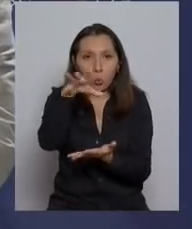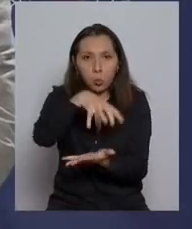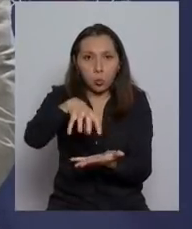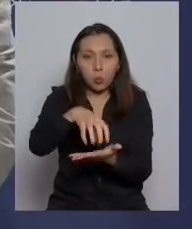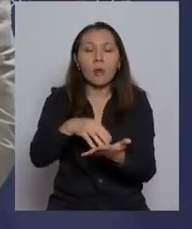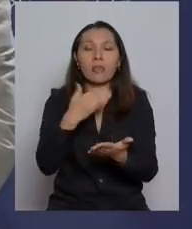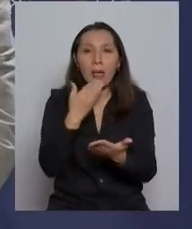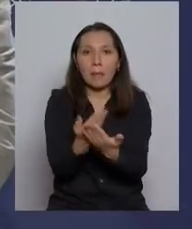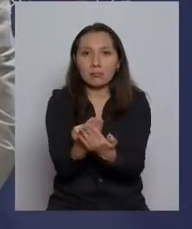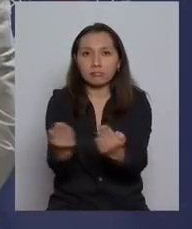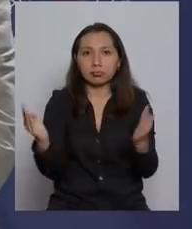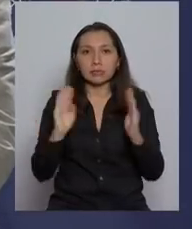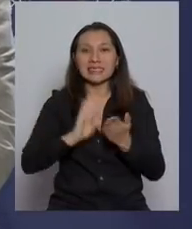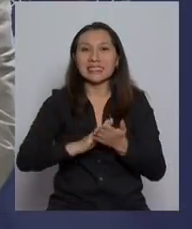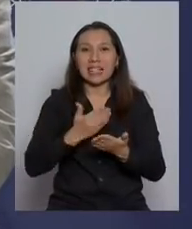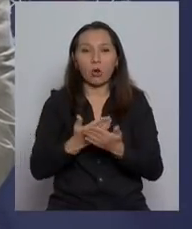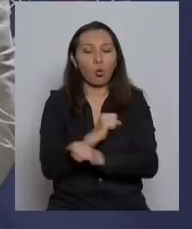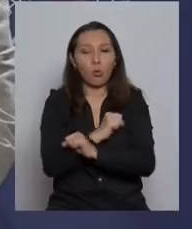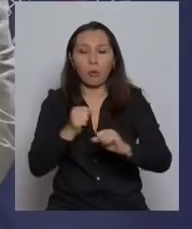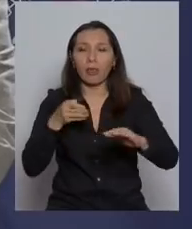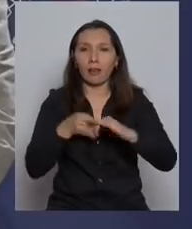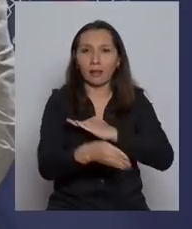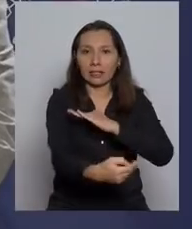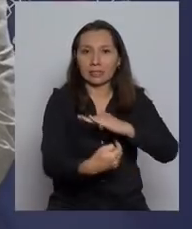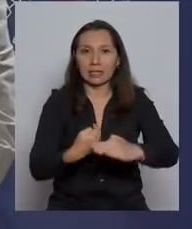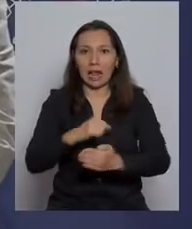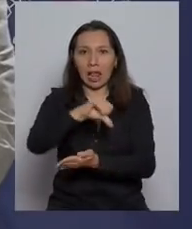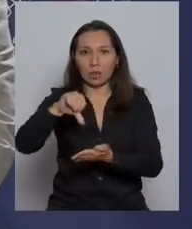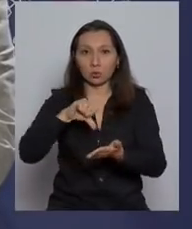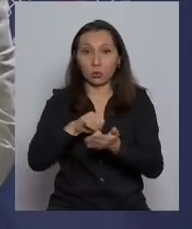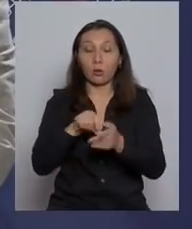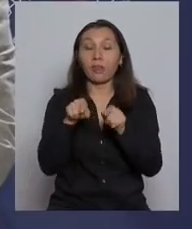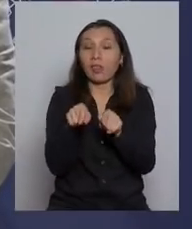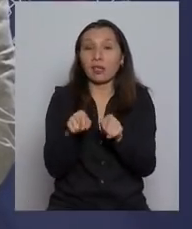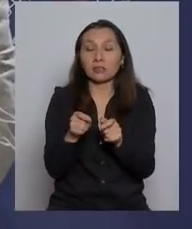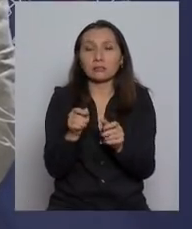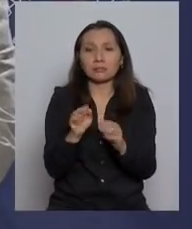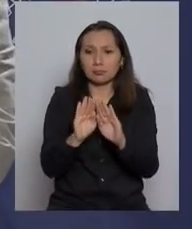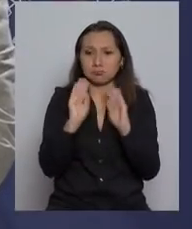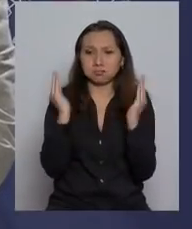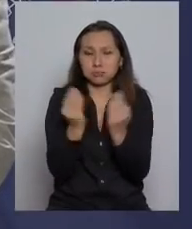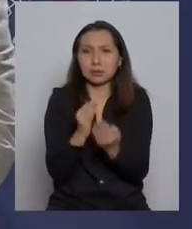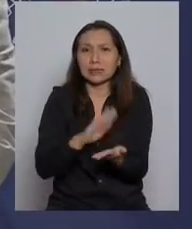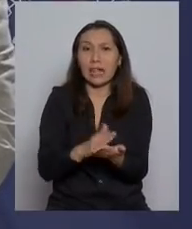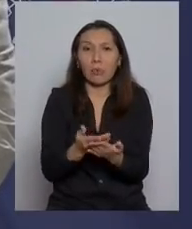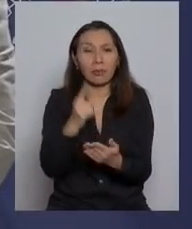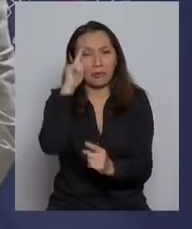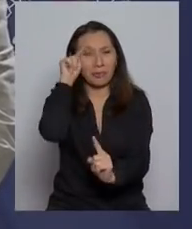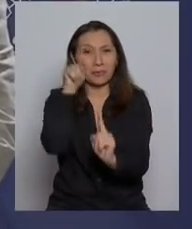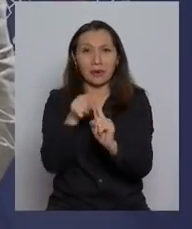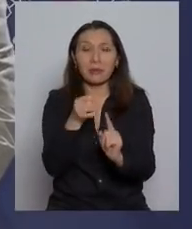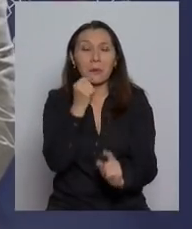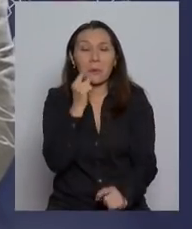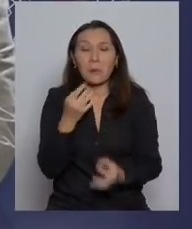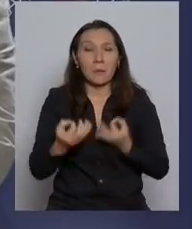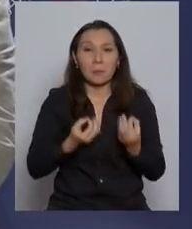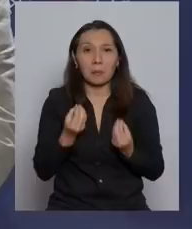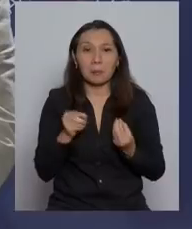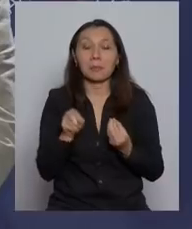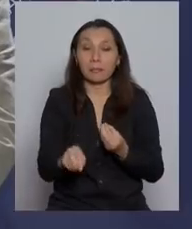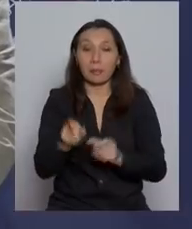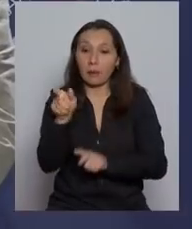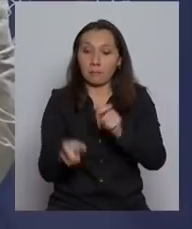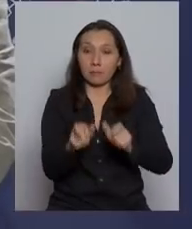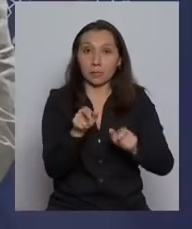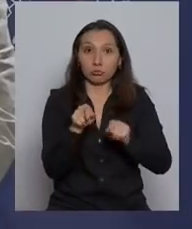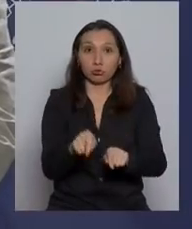un cordón sanitario dentro en la ciudad. Y esto, este cordón sanitario, el objetivo principal es que